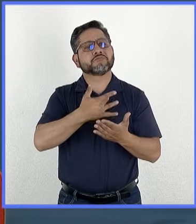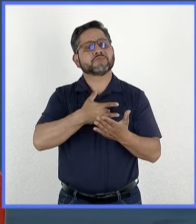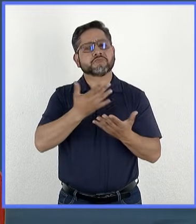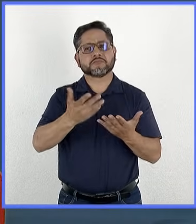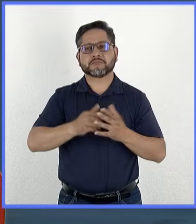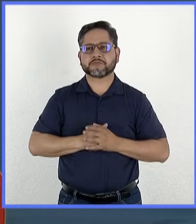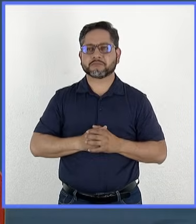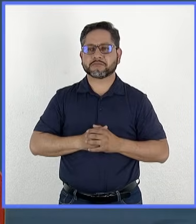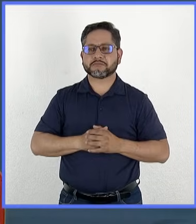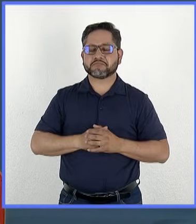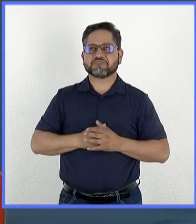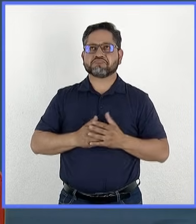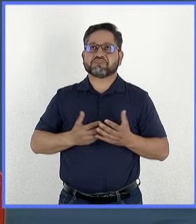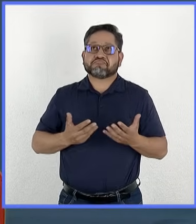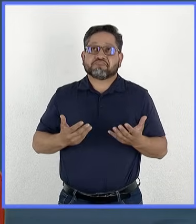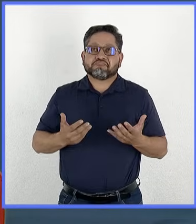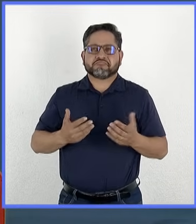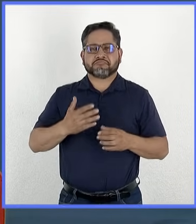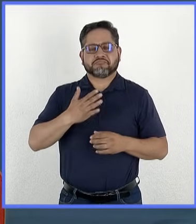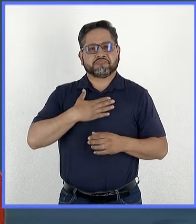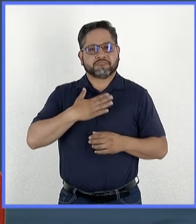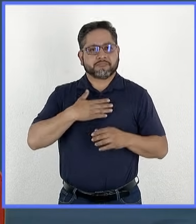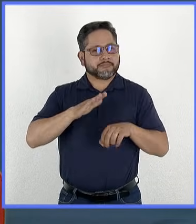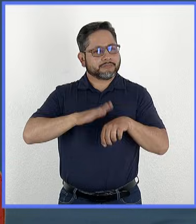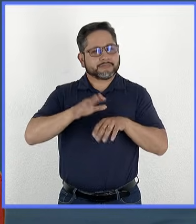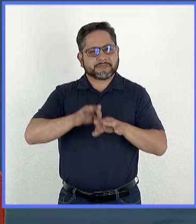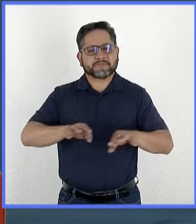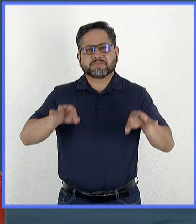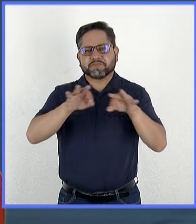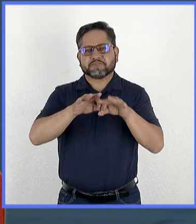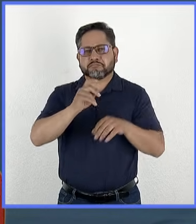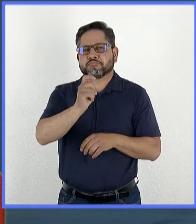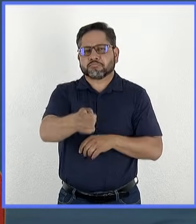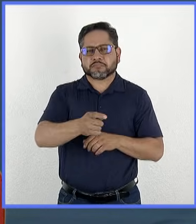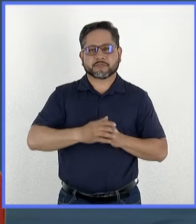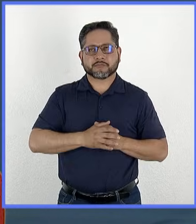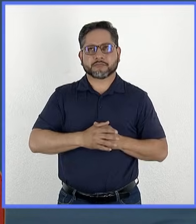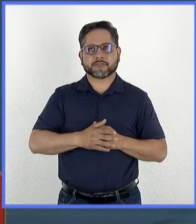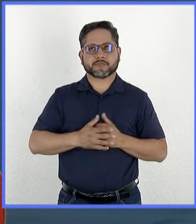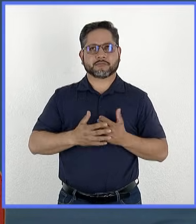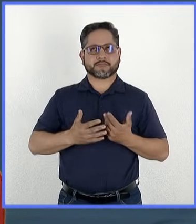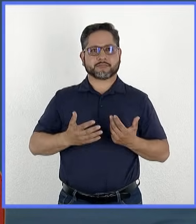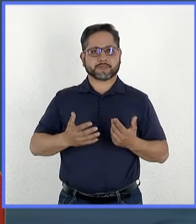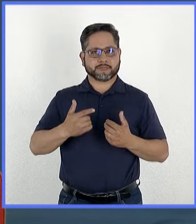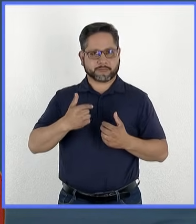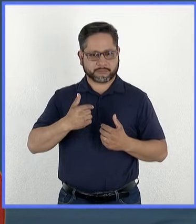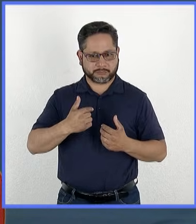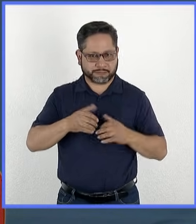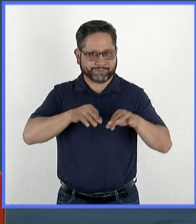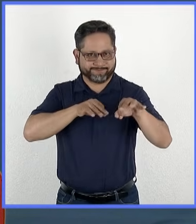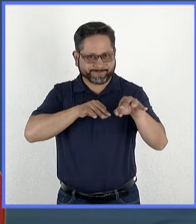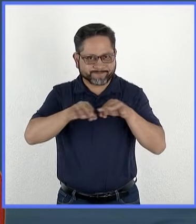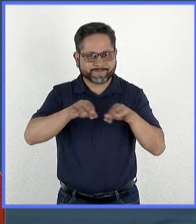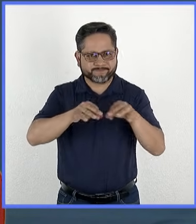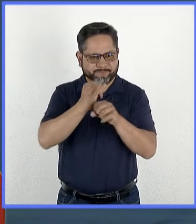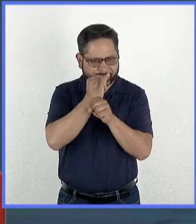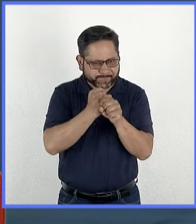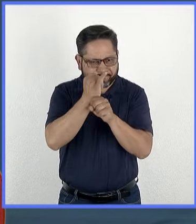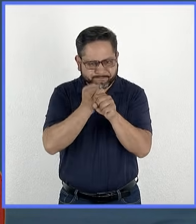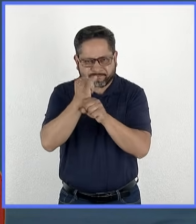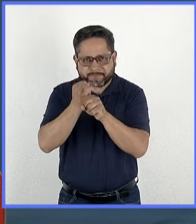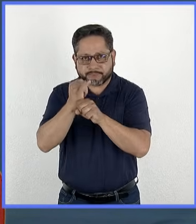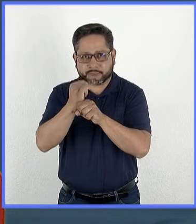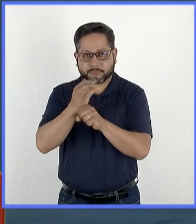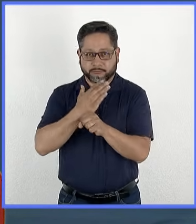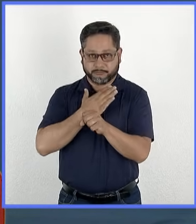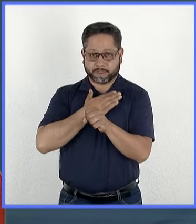Bueno, para mí lo más importante es lograr que el trabajo de investigación,